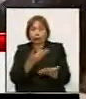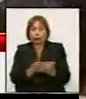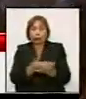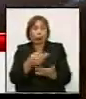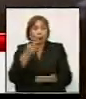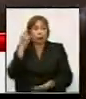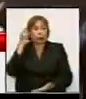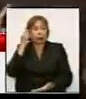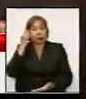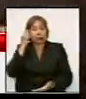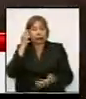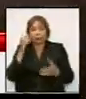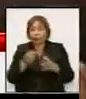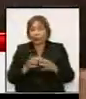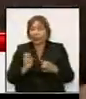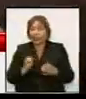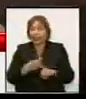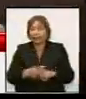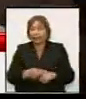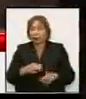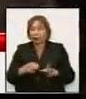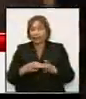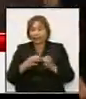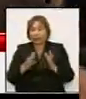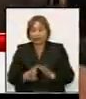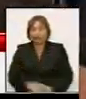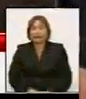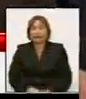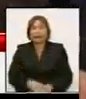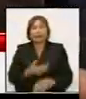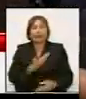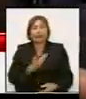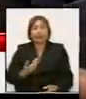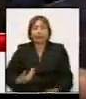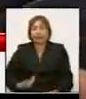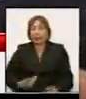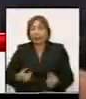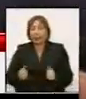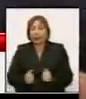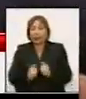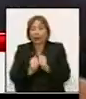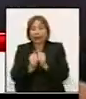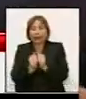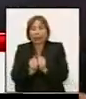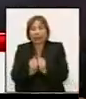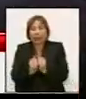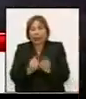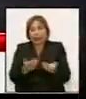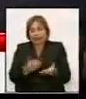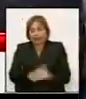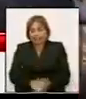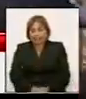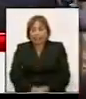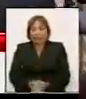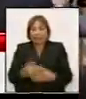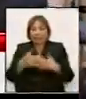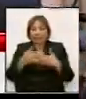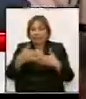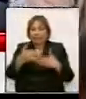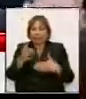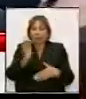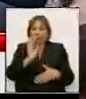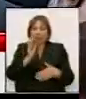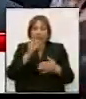políticos, congresistas, excongresistas de la República, acompañan el féretro hacia la que será la